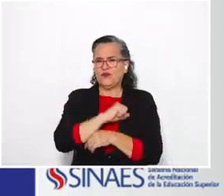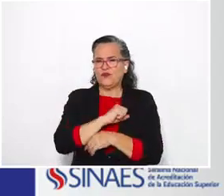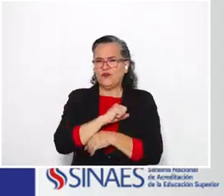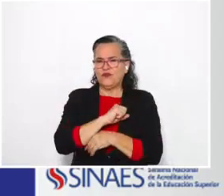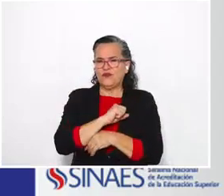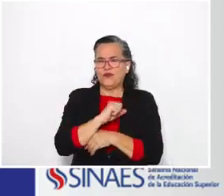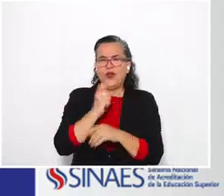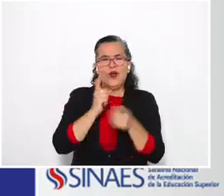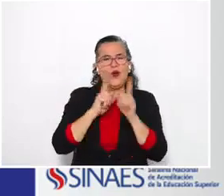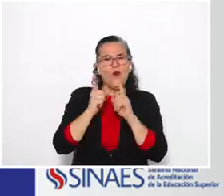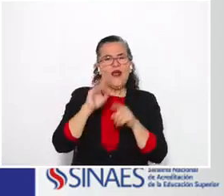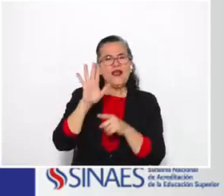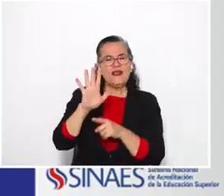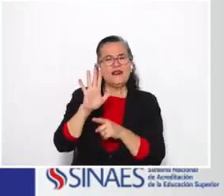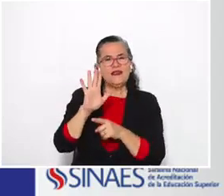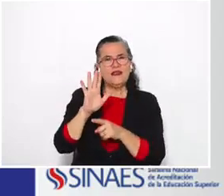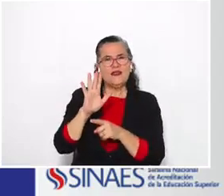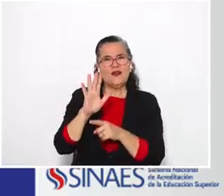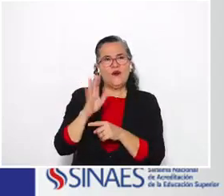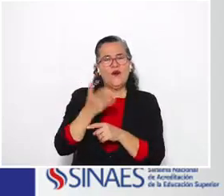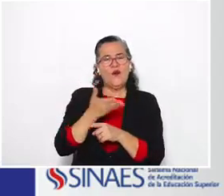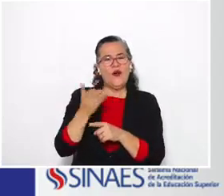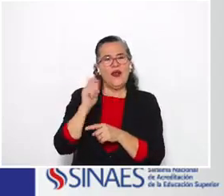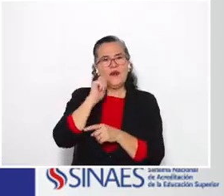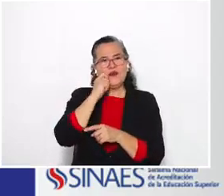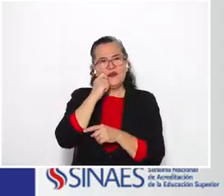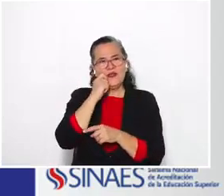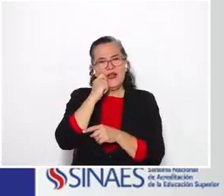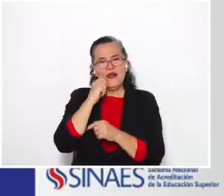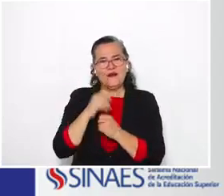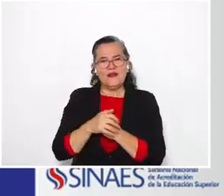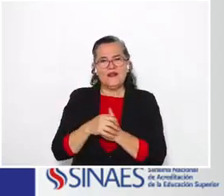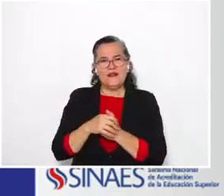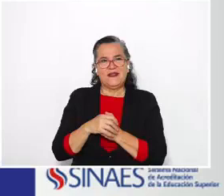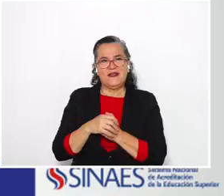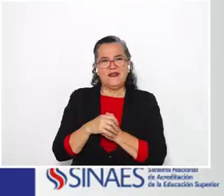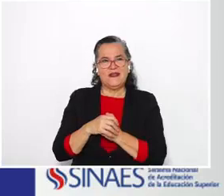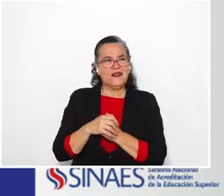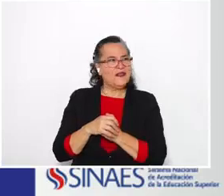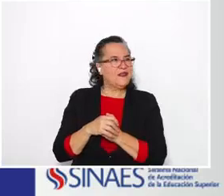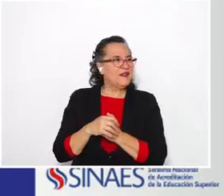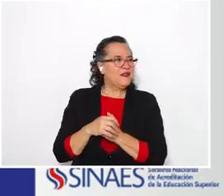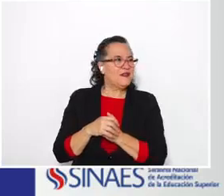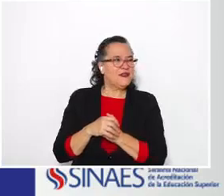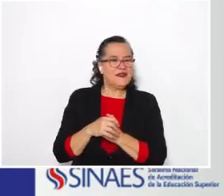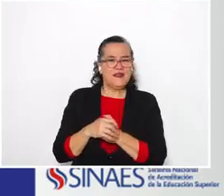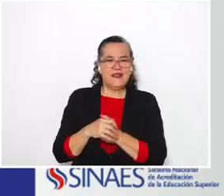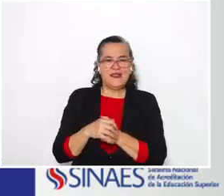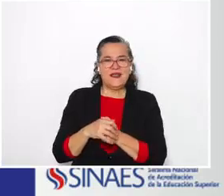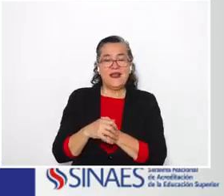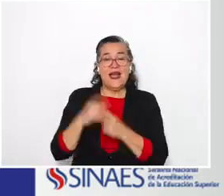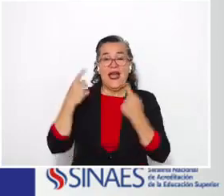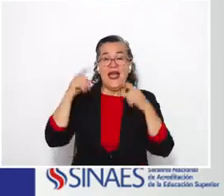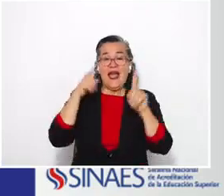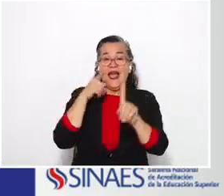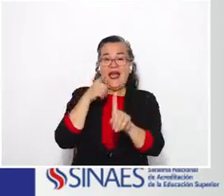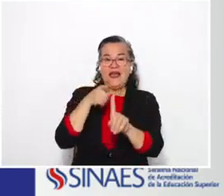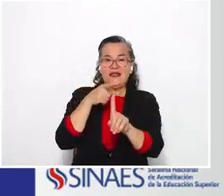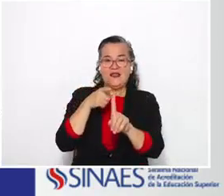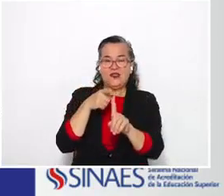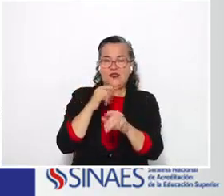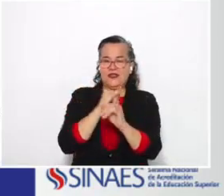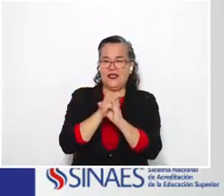los 5 elementos claves, si quiere lo proyectan, los 5 elementos claves del éxito de la